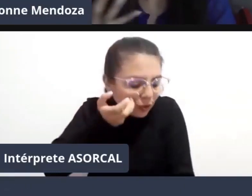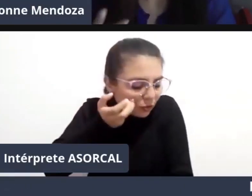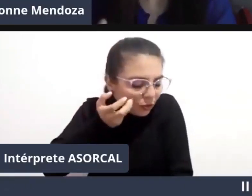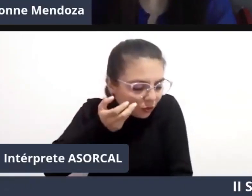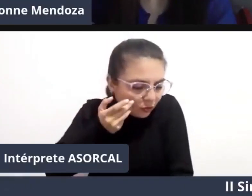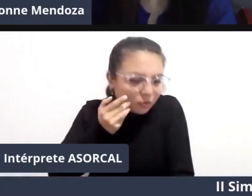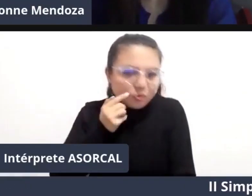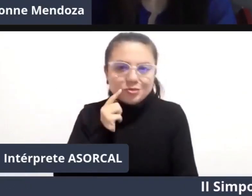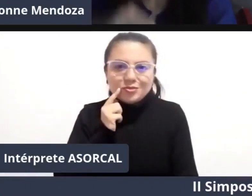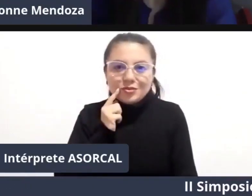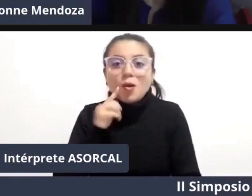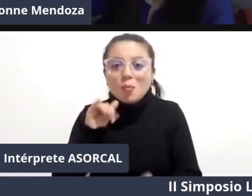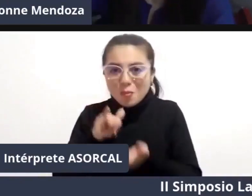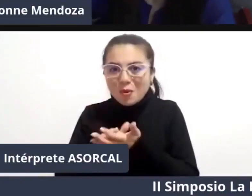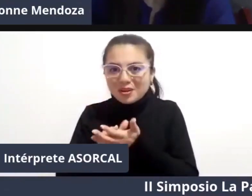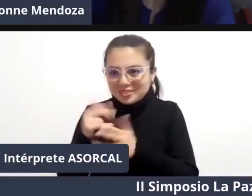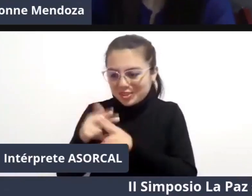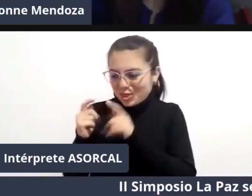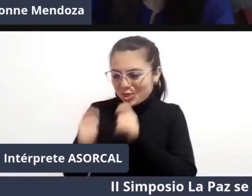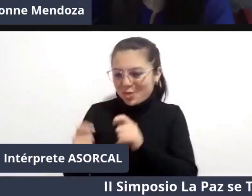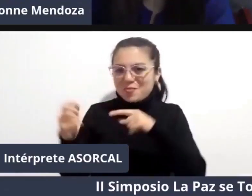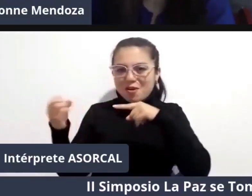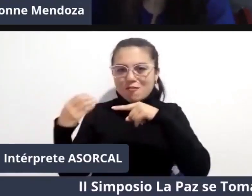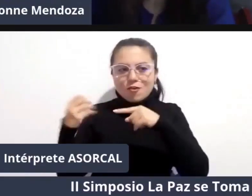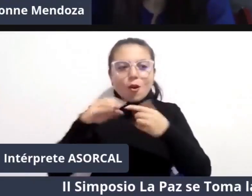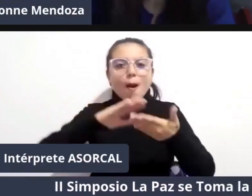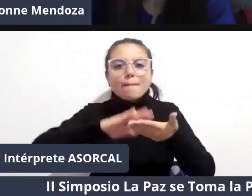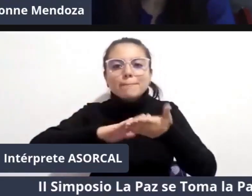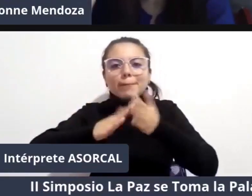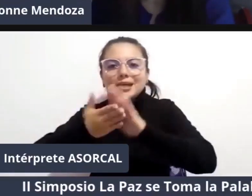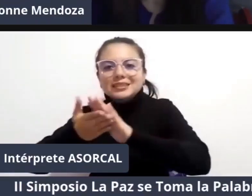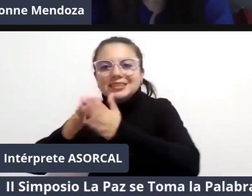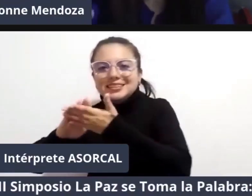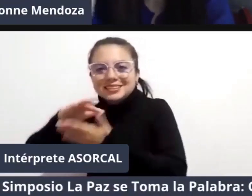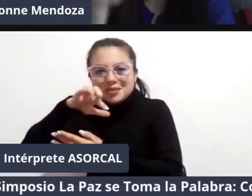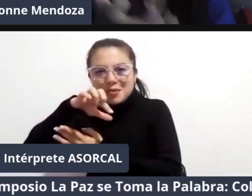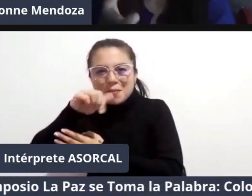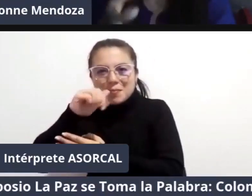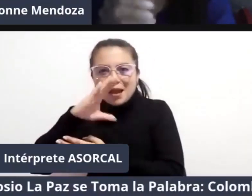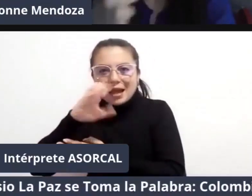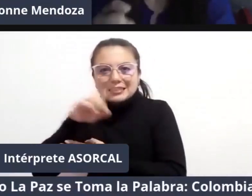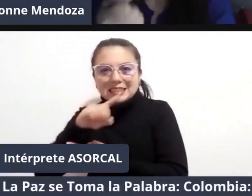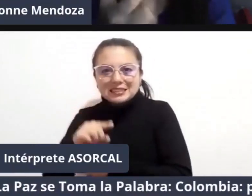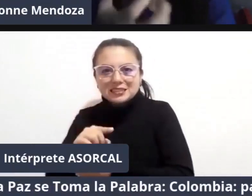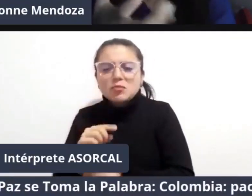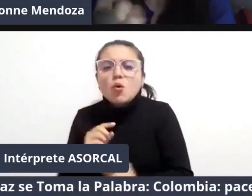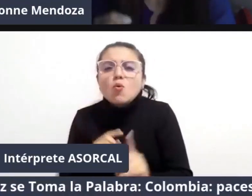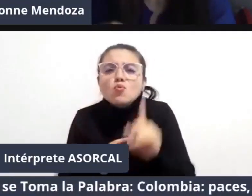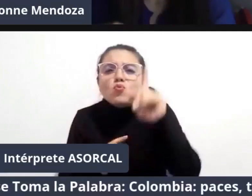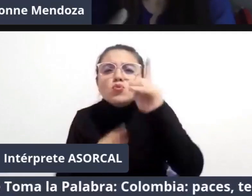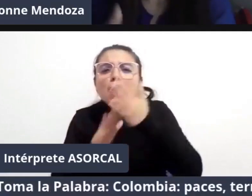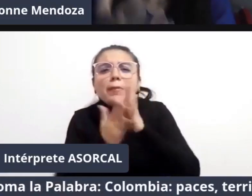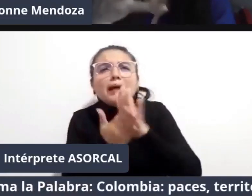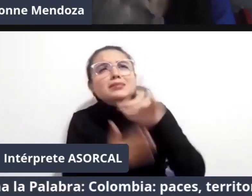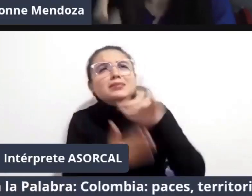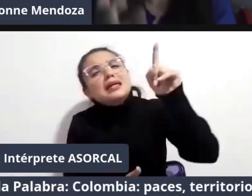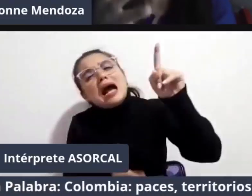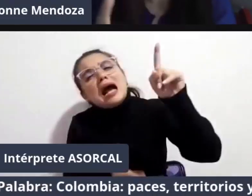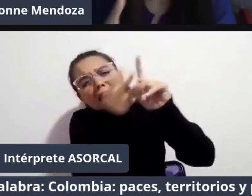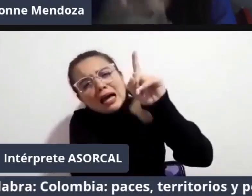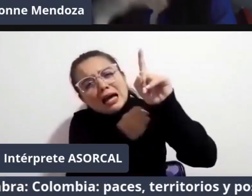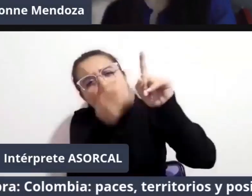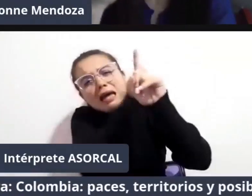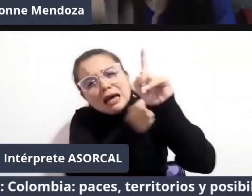también las paces, porque no es la paz etérea por allá que no se toca, sino es esas paces que hacemos a